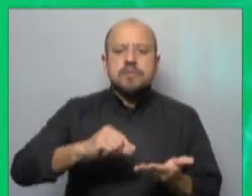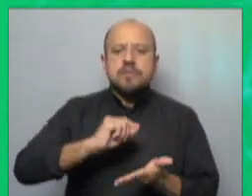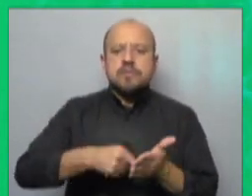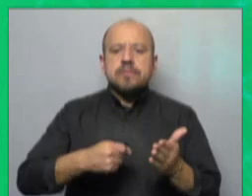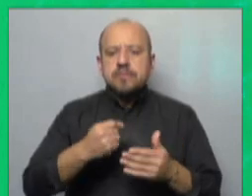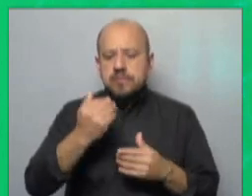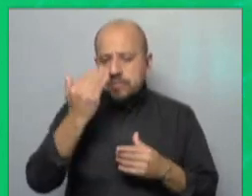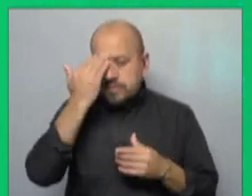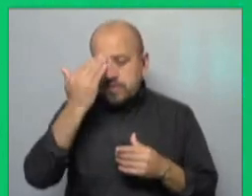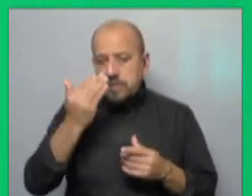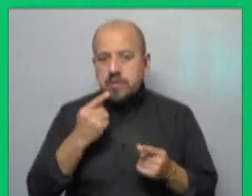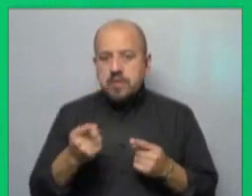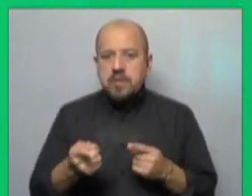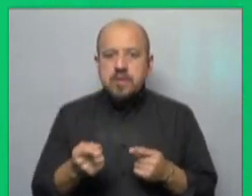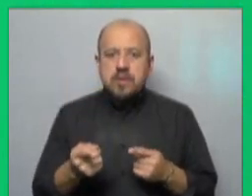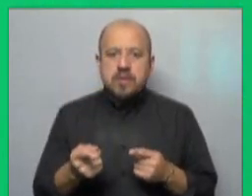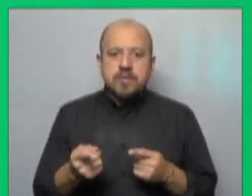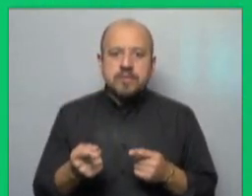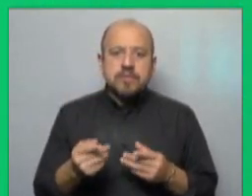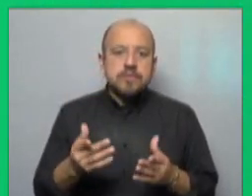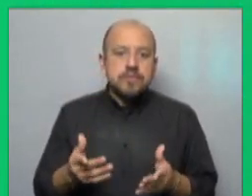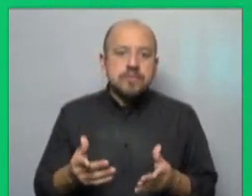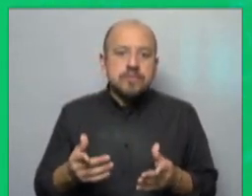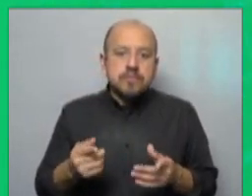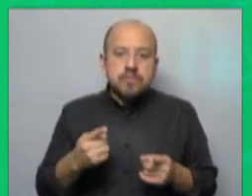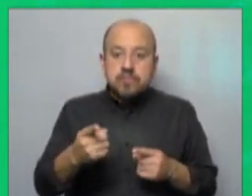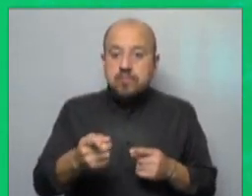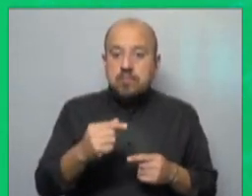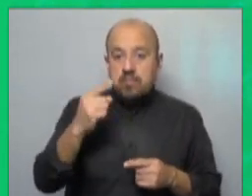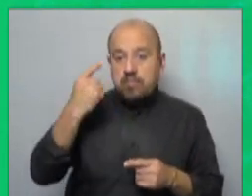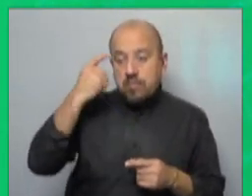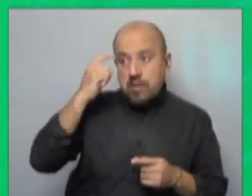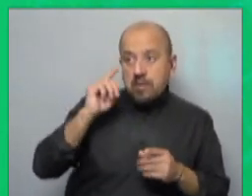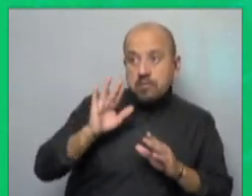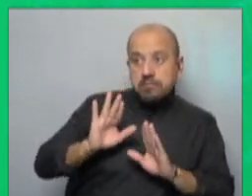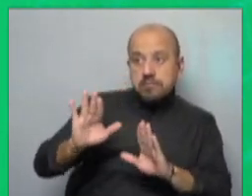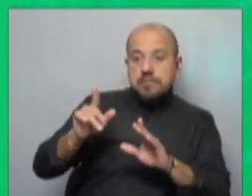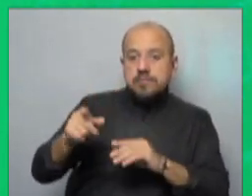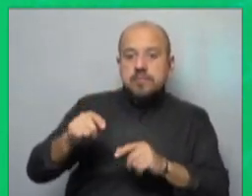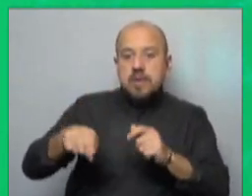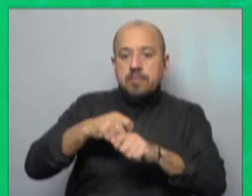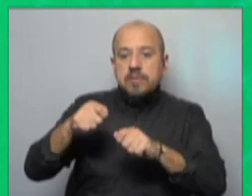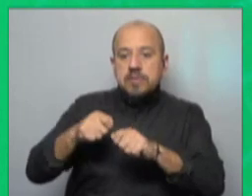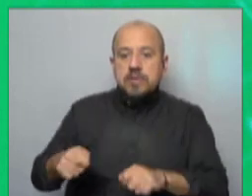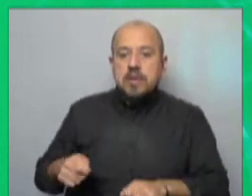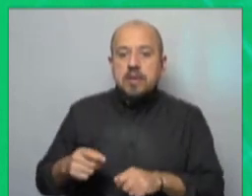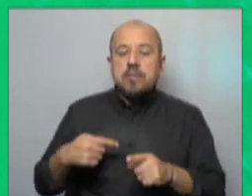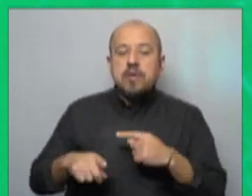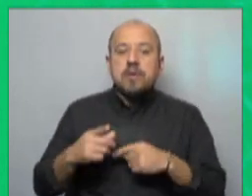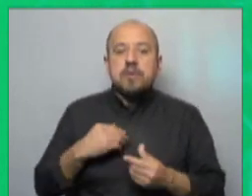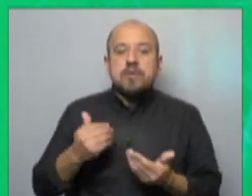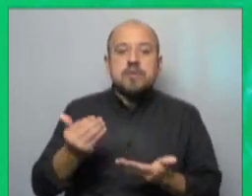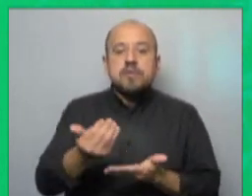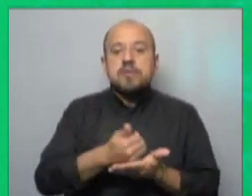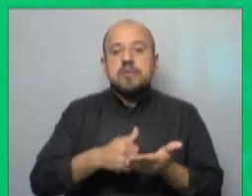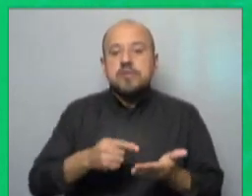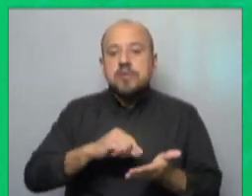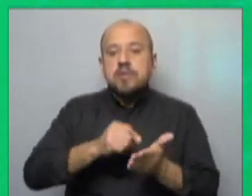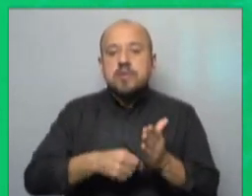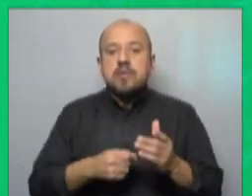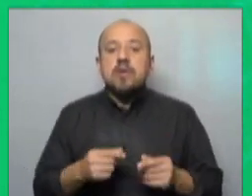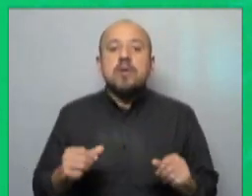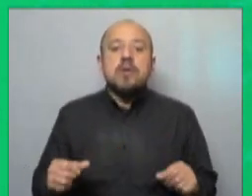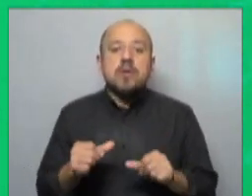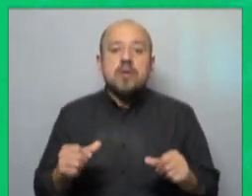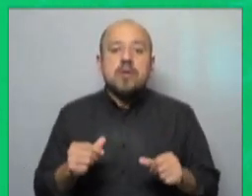amplio se sube a una iniciativa que aparece de los movimientos sociales pero que alcanzar la recolección de firmas le